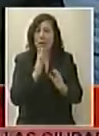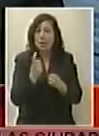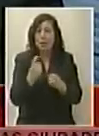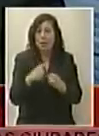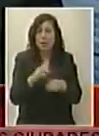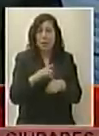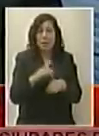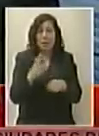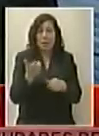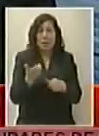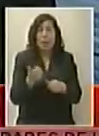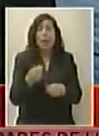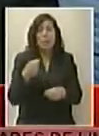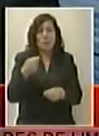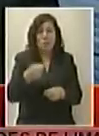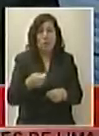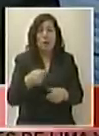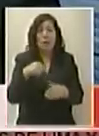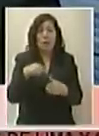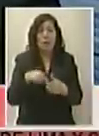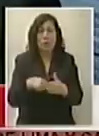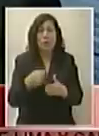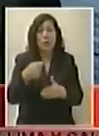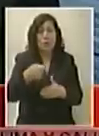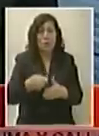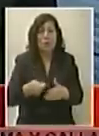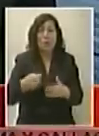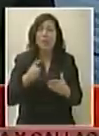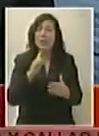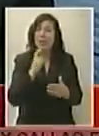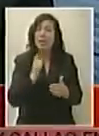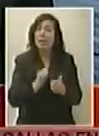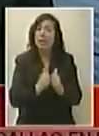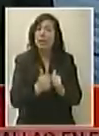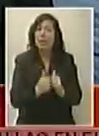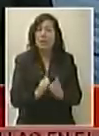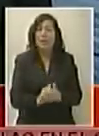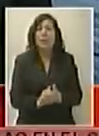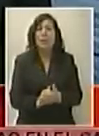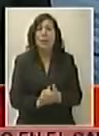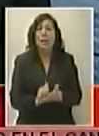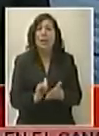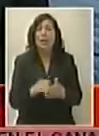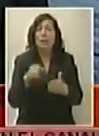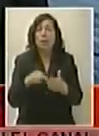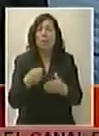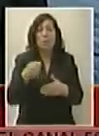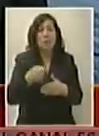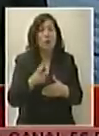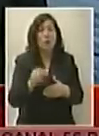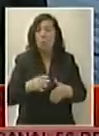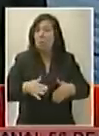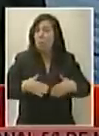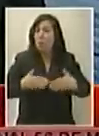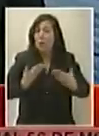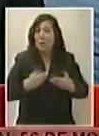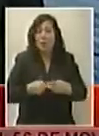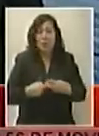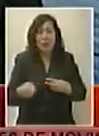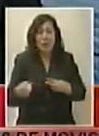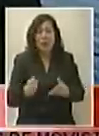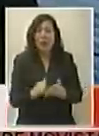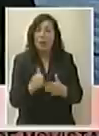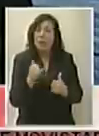intangibilidad de las pensiones de los fondos de pensiones se está refiriendo a que los fondos de pensiones no pueden ser destinados